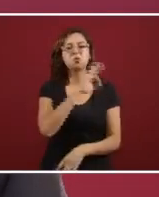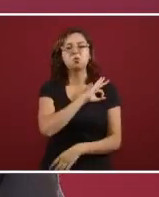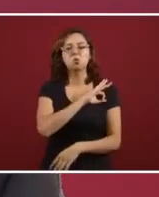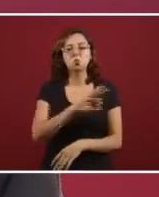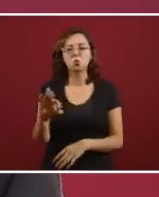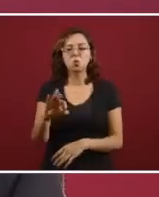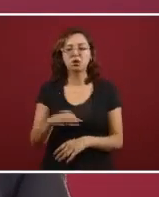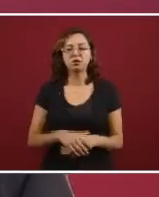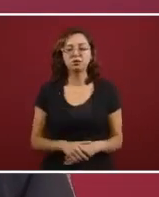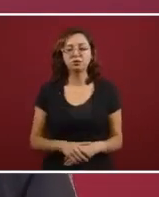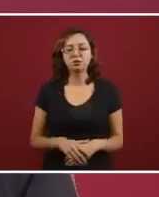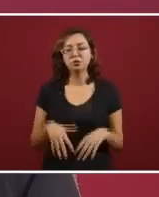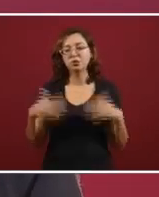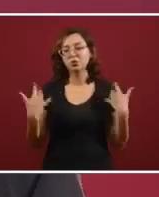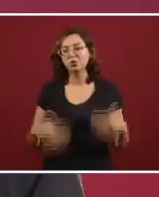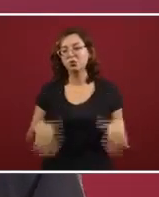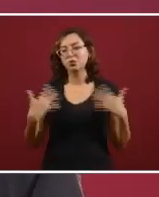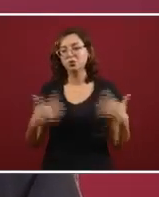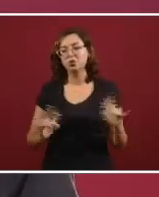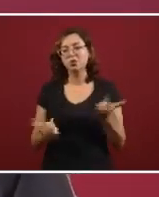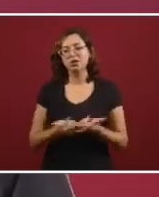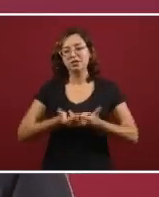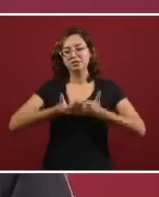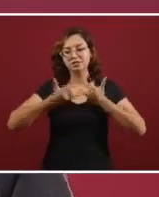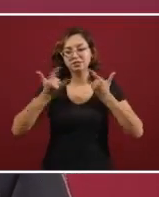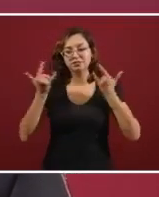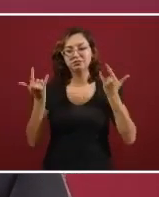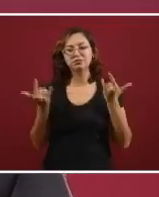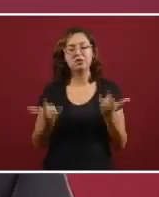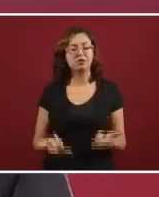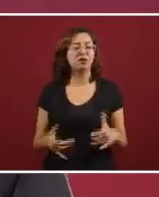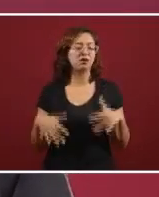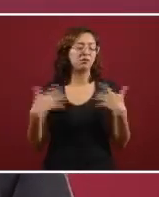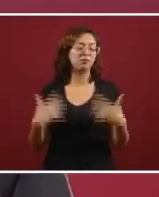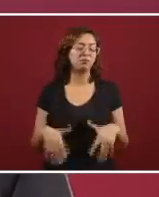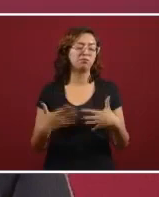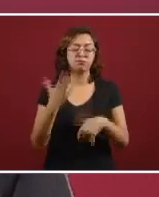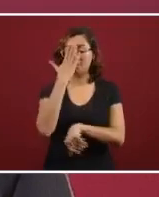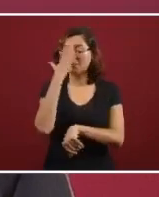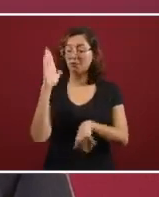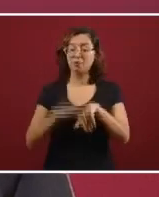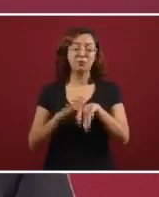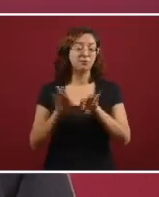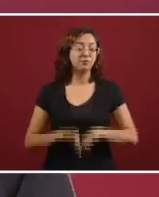Ese es un hecho histórico, importantísimo.